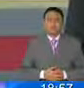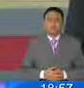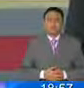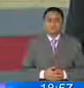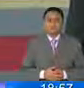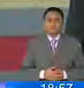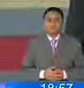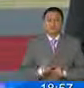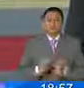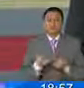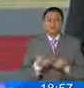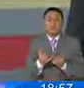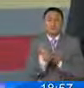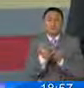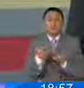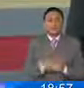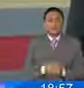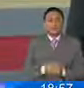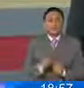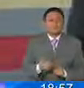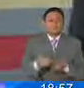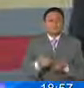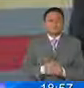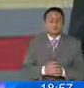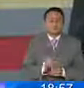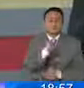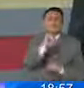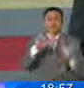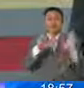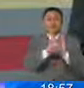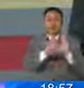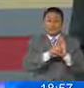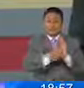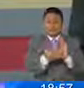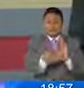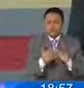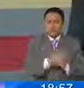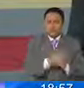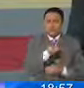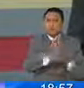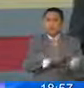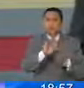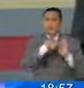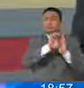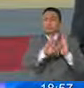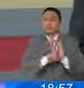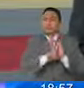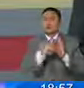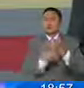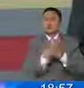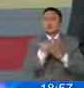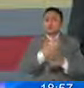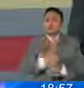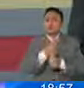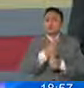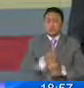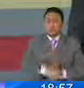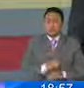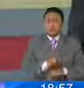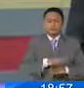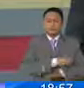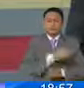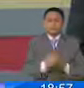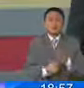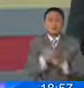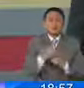Ahora les informamos que como inconstitucional es calificada la aprobación del Código de Entidades de Seguridad Ciudadana porque su creación no